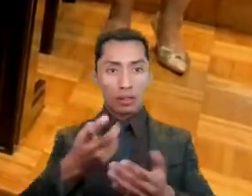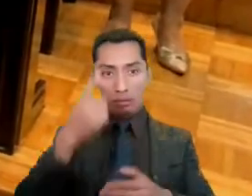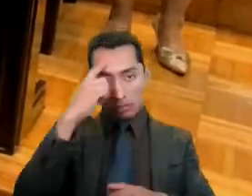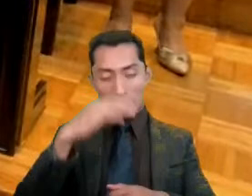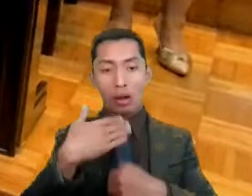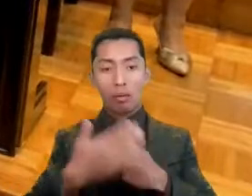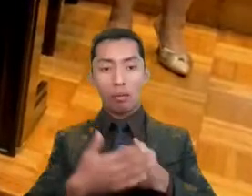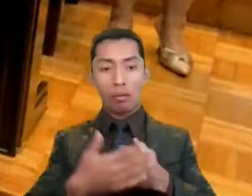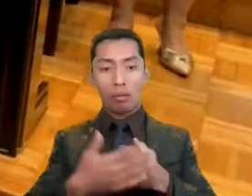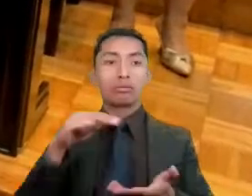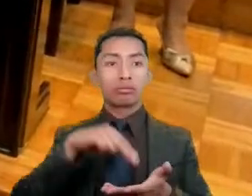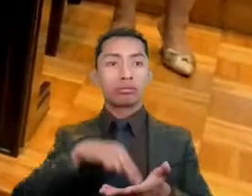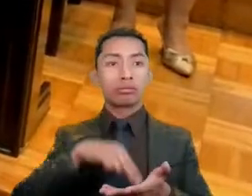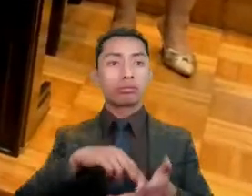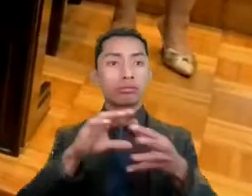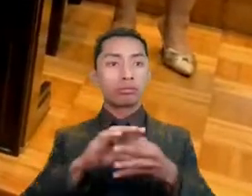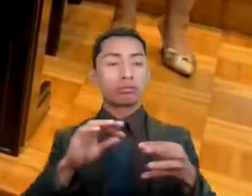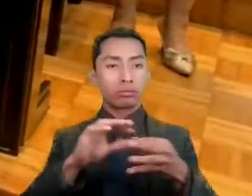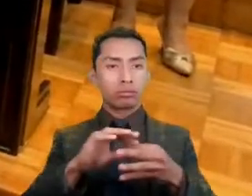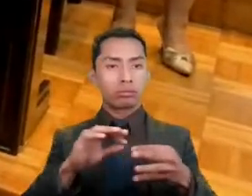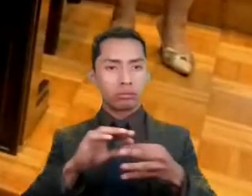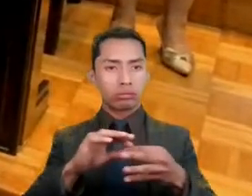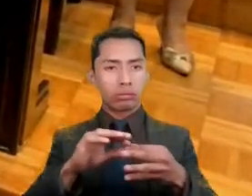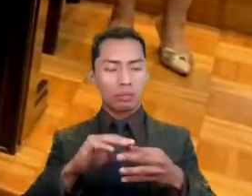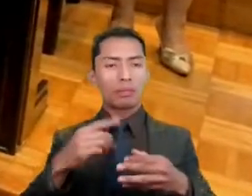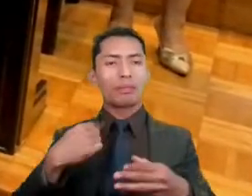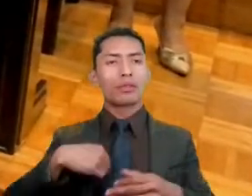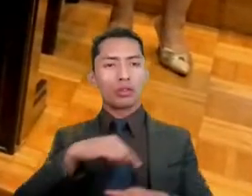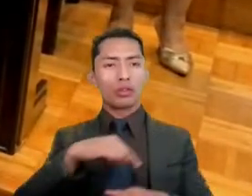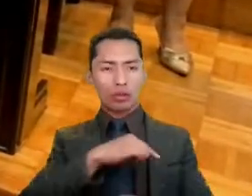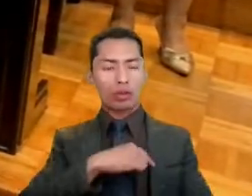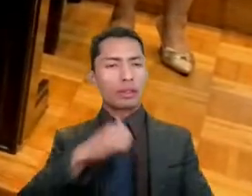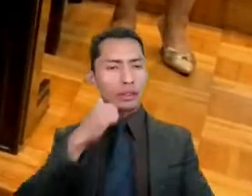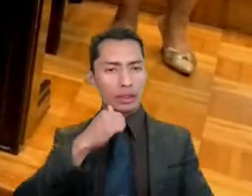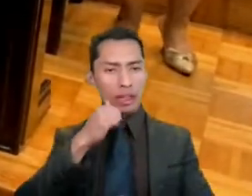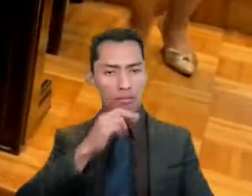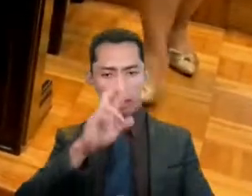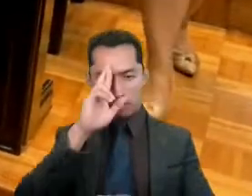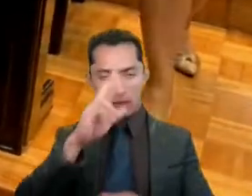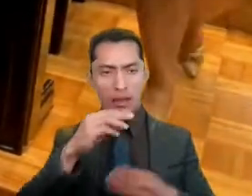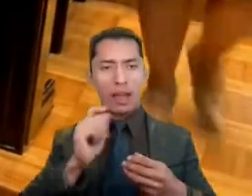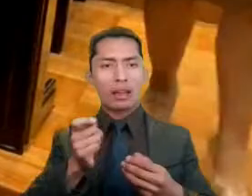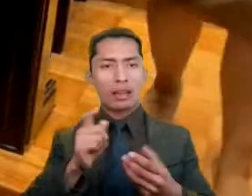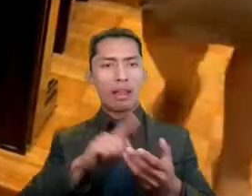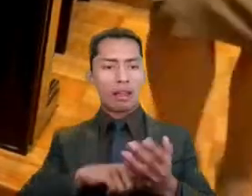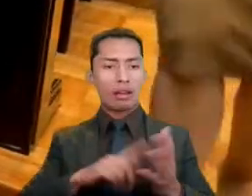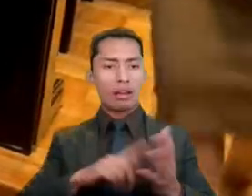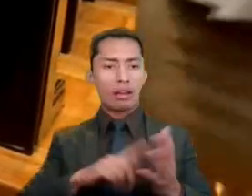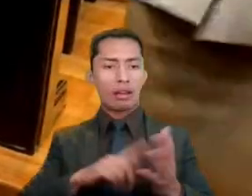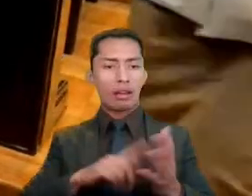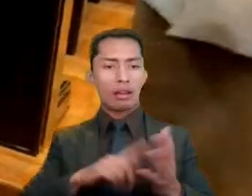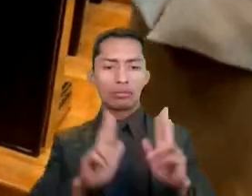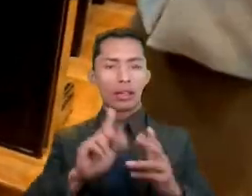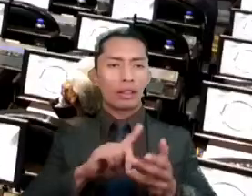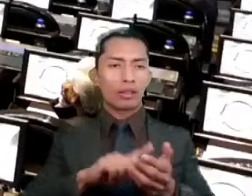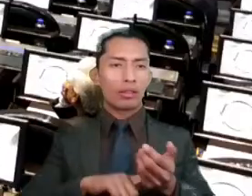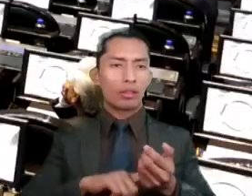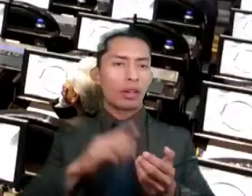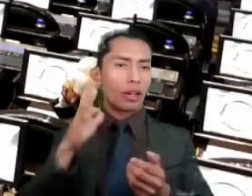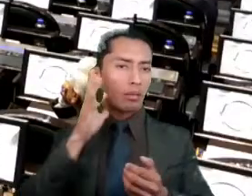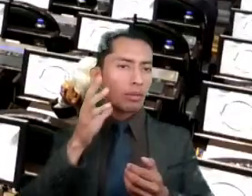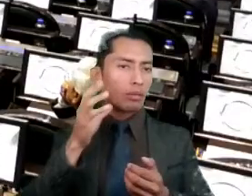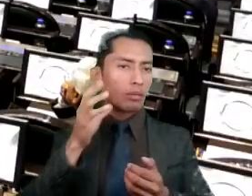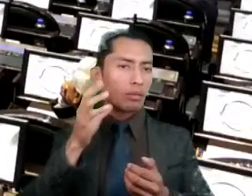comparecencias. Nosotros lo hacemos con respeto, lo hacemos siempre en función de la vida democrática de este Congreso. Gracias, presidente.